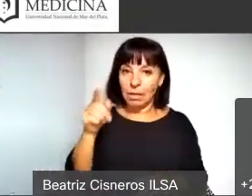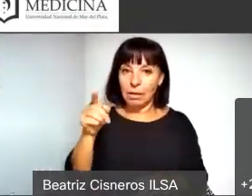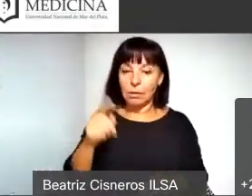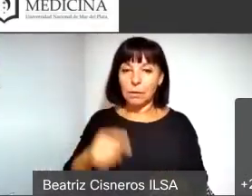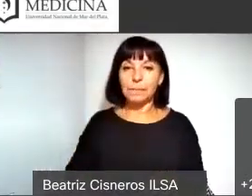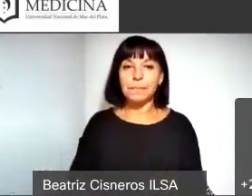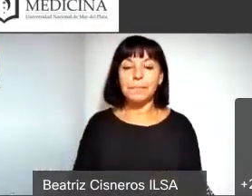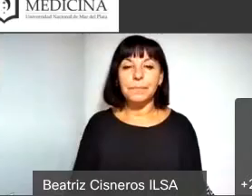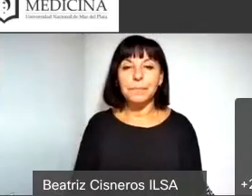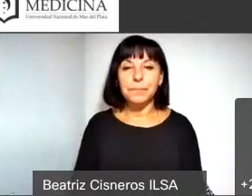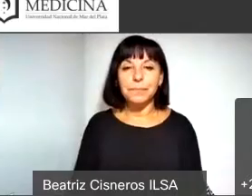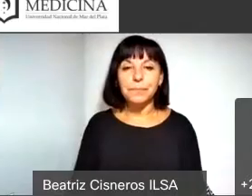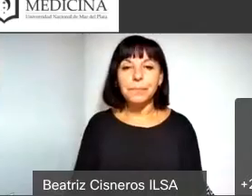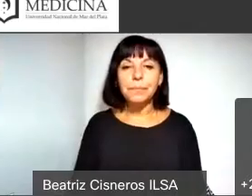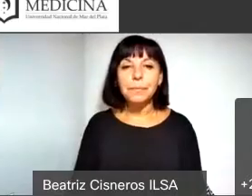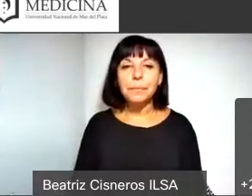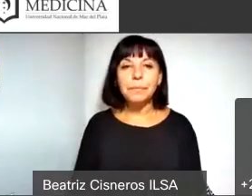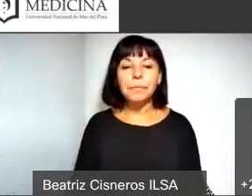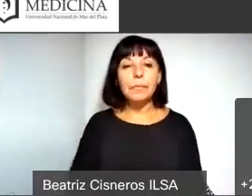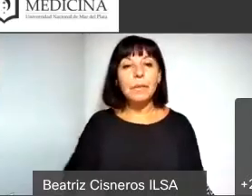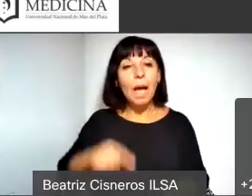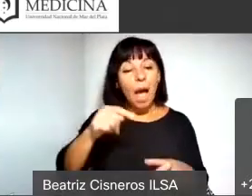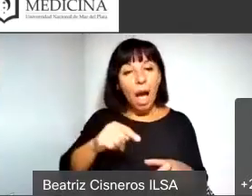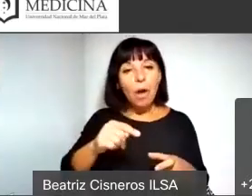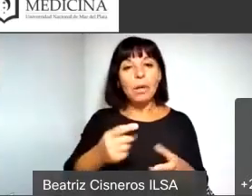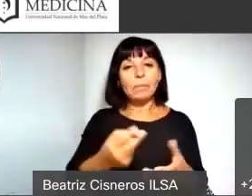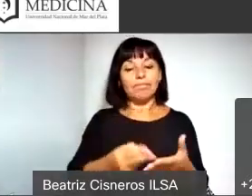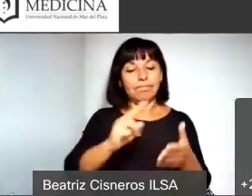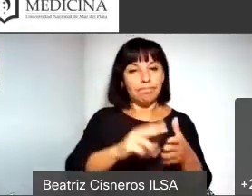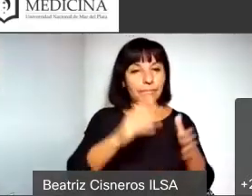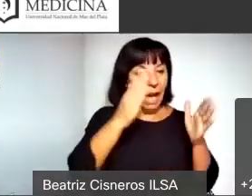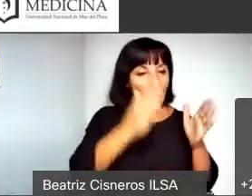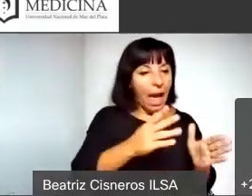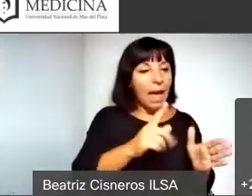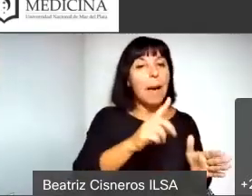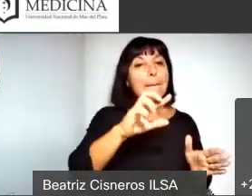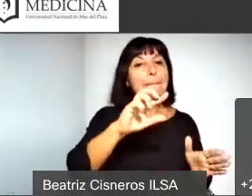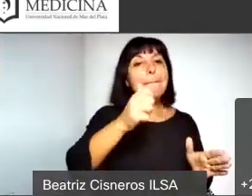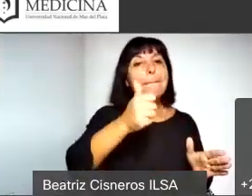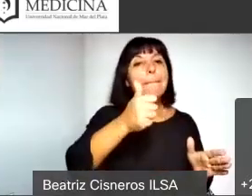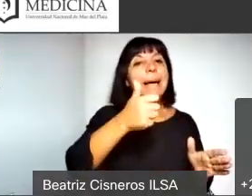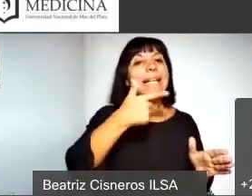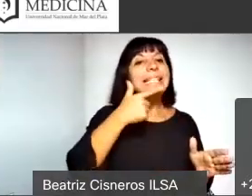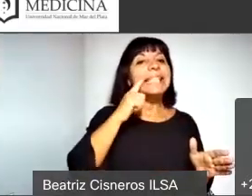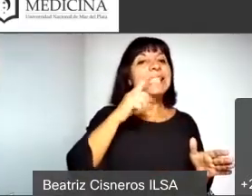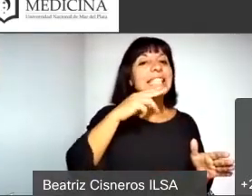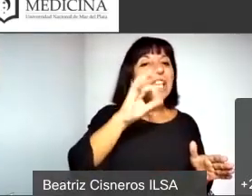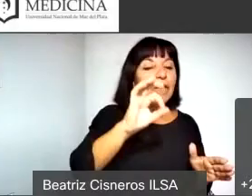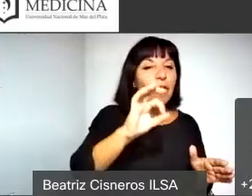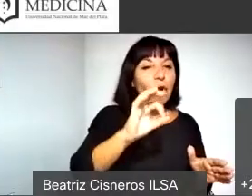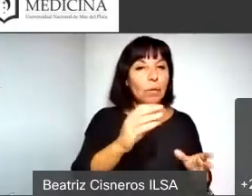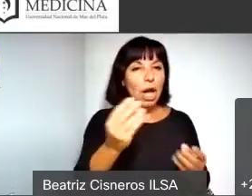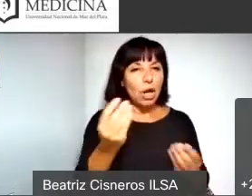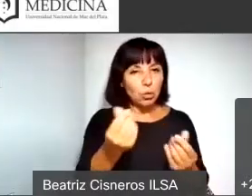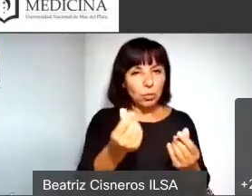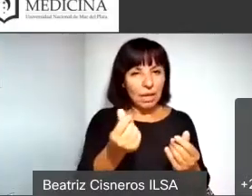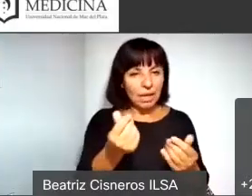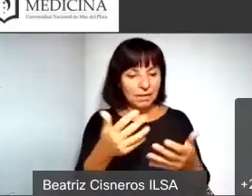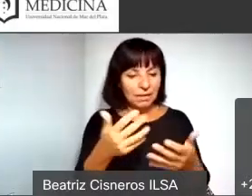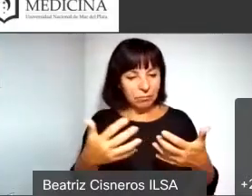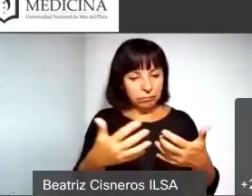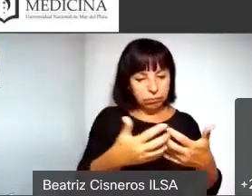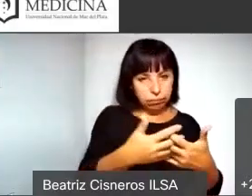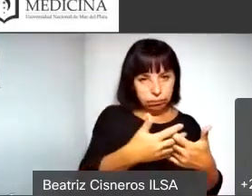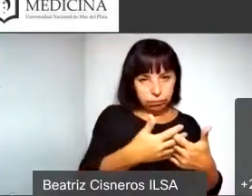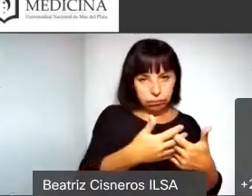Bueno, ahora hablamos del transporte pasivo. Hay varias sustancias que atraviesan la membrana plasmática a través de